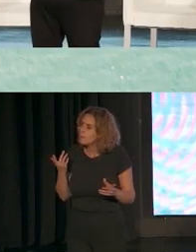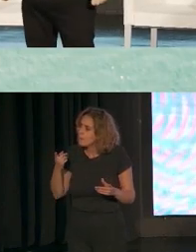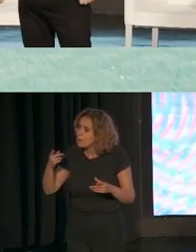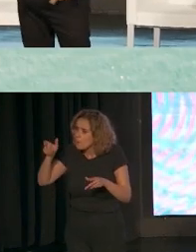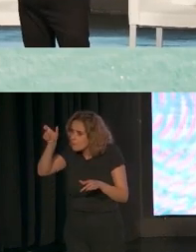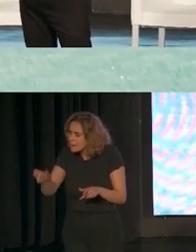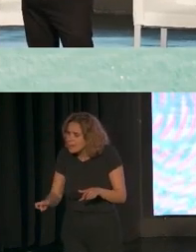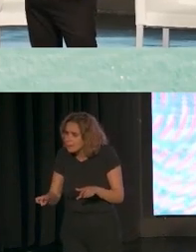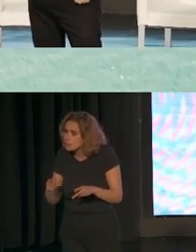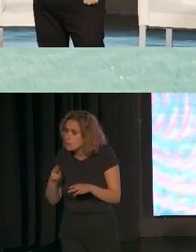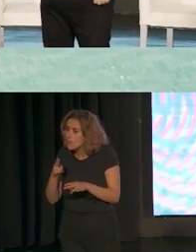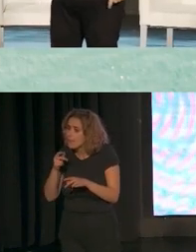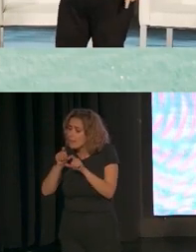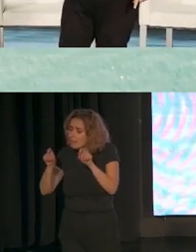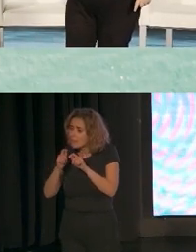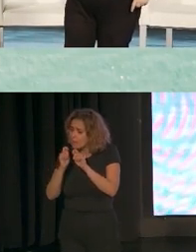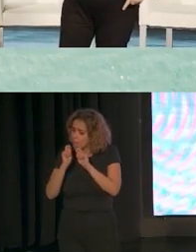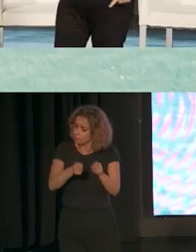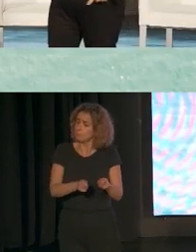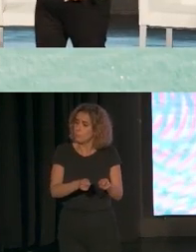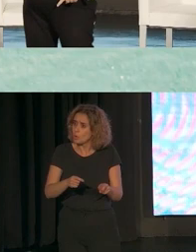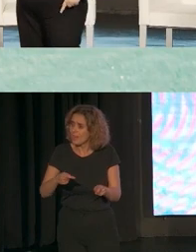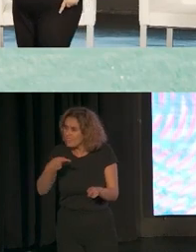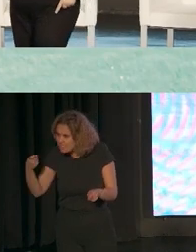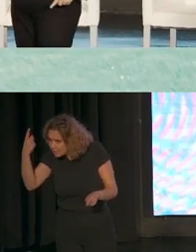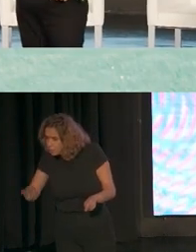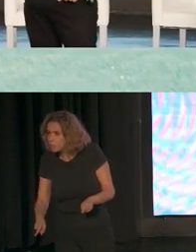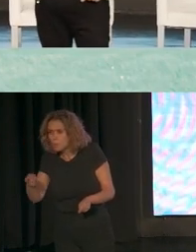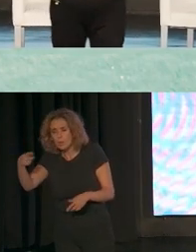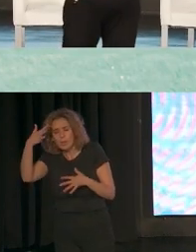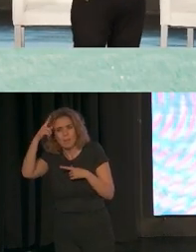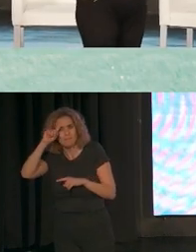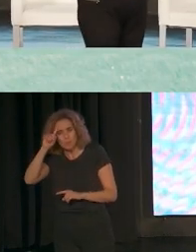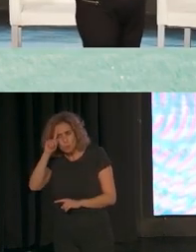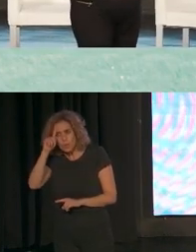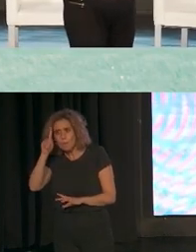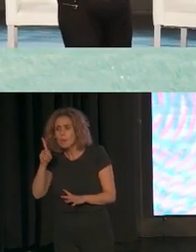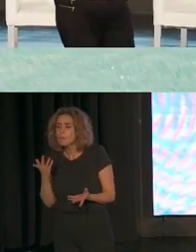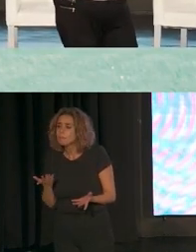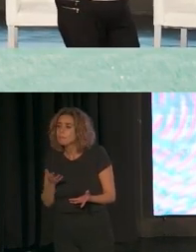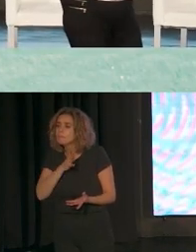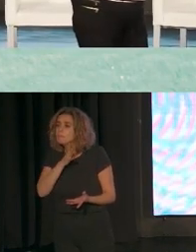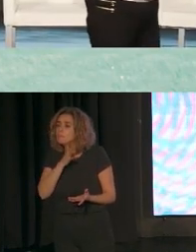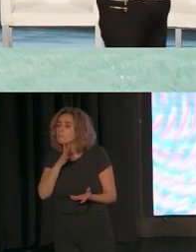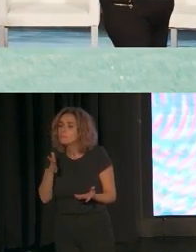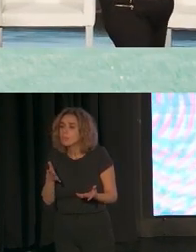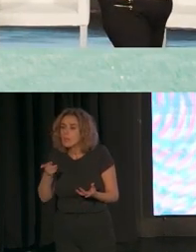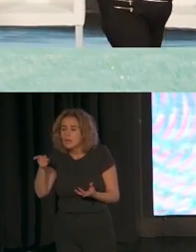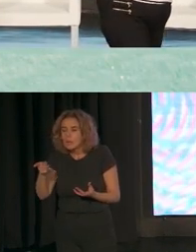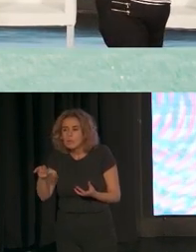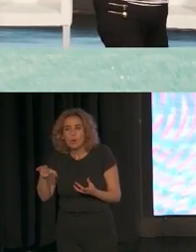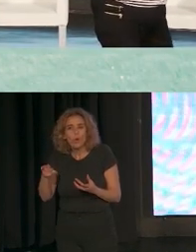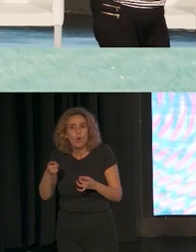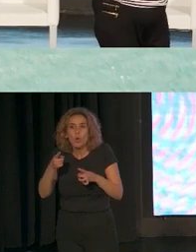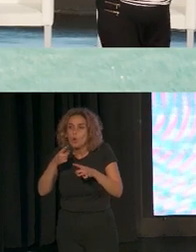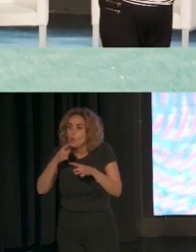para la persona que pone la etiqueta porque ella no es consciente y no lo sabe Pero pero se está perdiendo